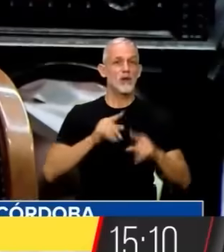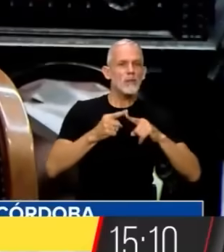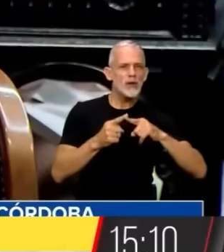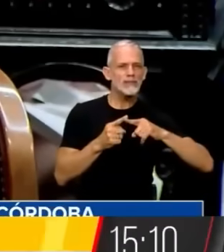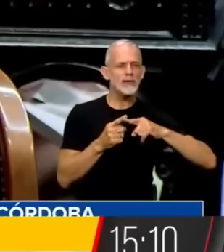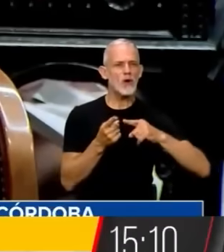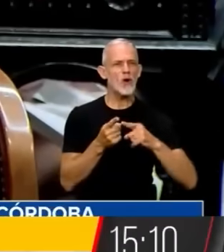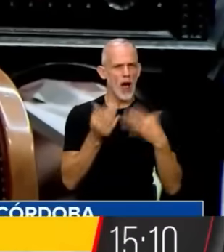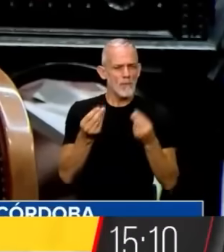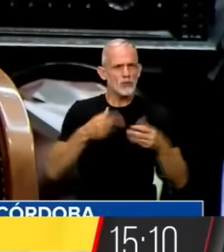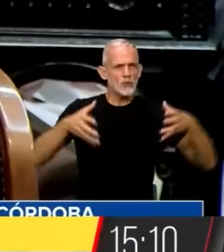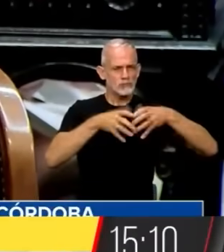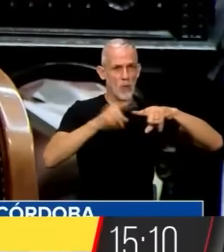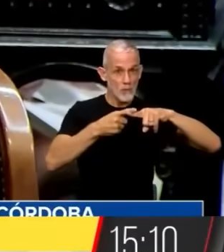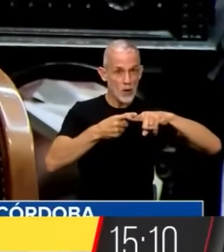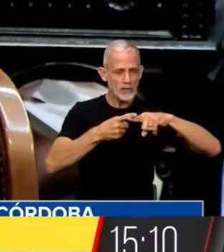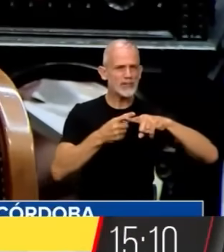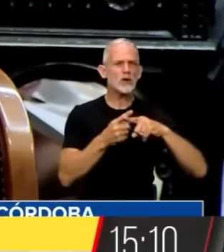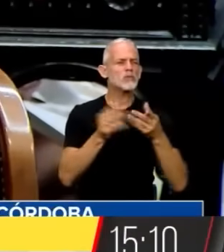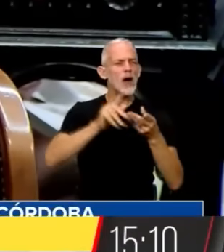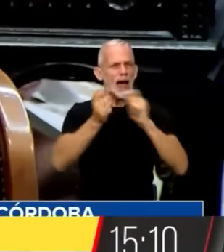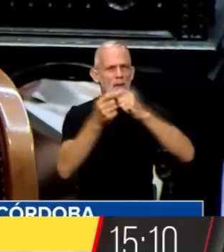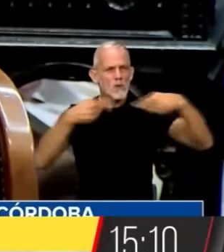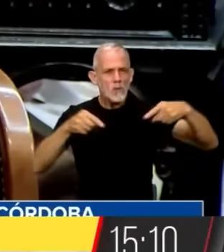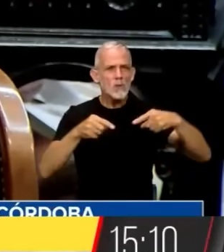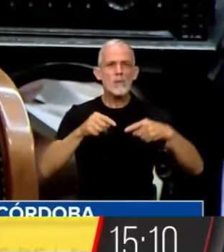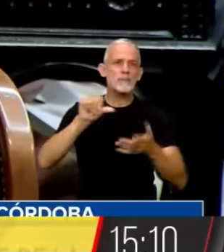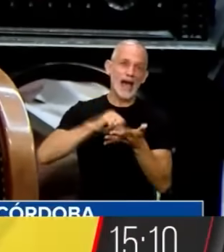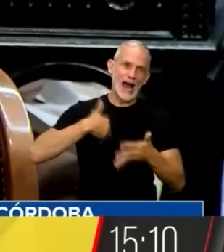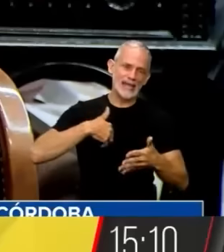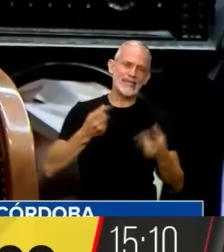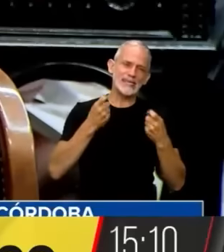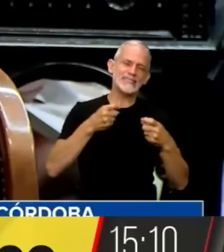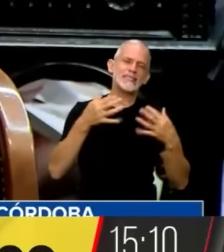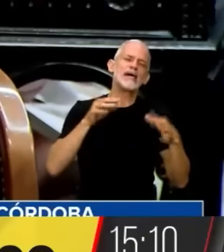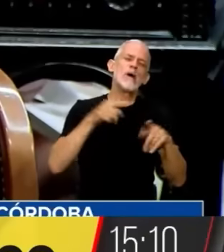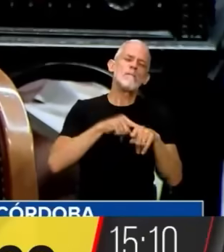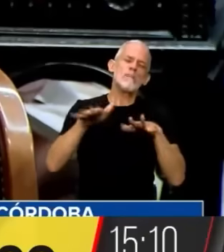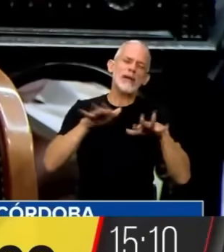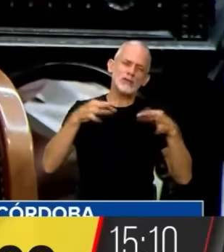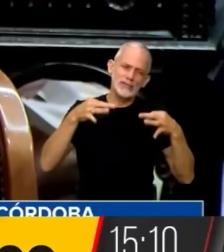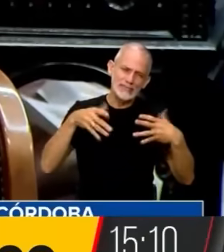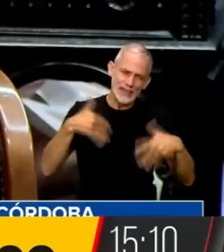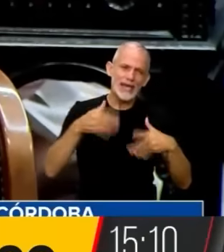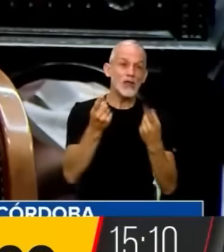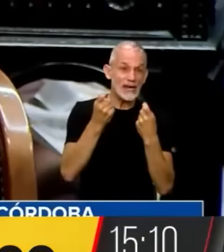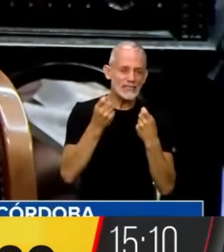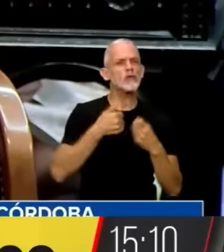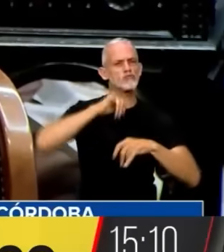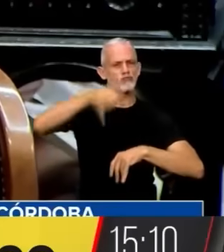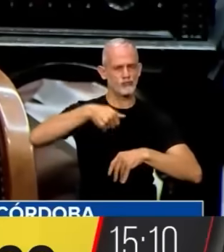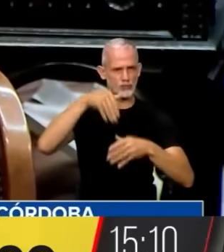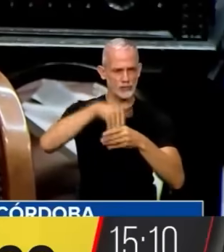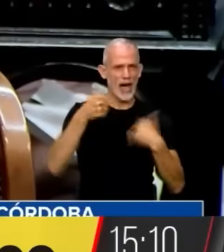político de nuestro bloque en todas las reformas que este país, en un momento tan delicado que está atravesando, necesita y requiera. De manera